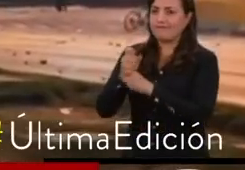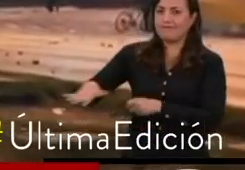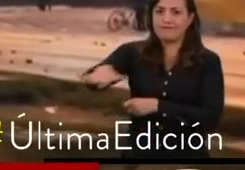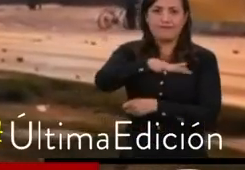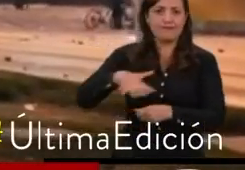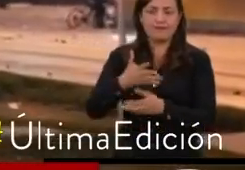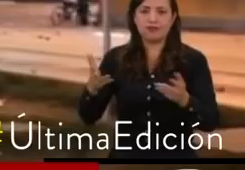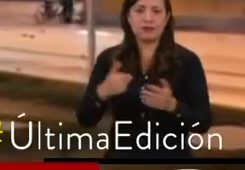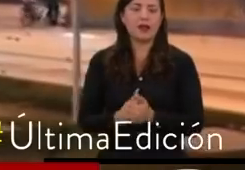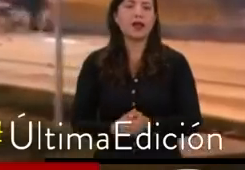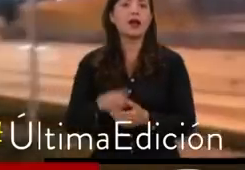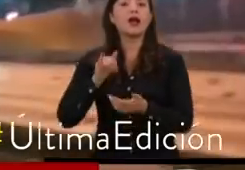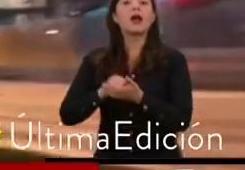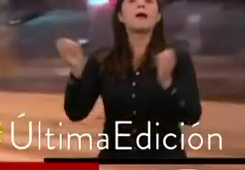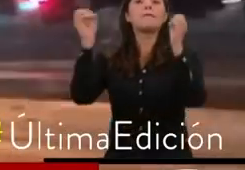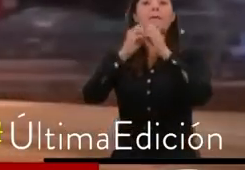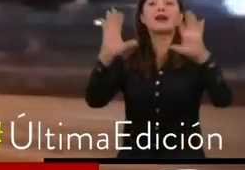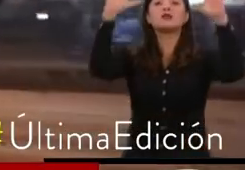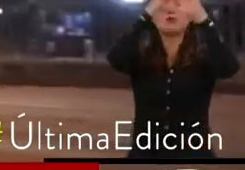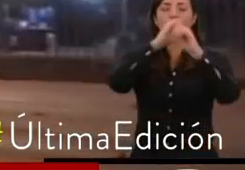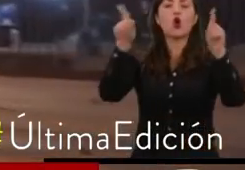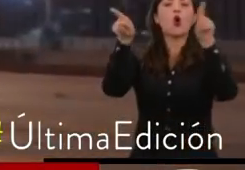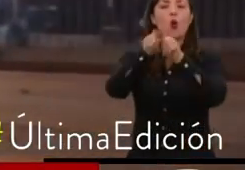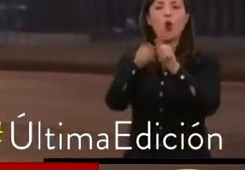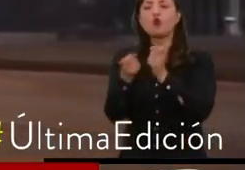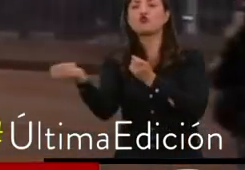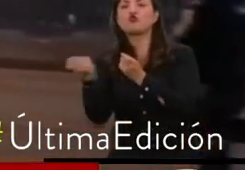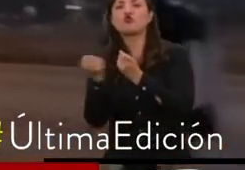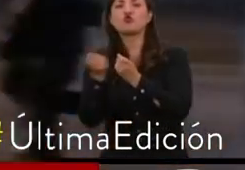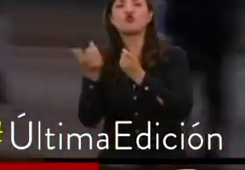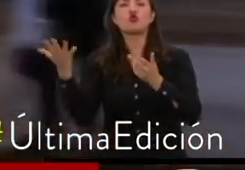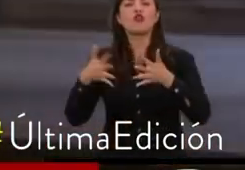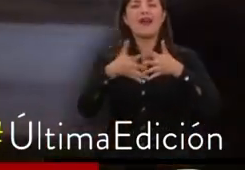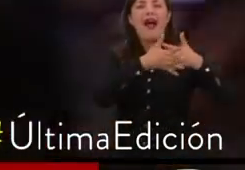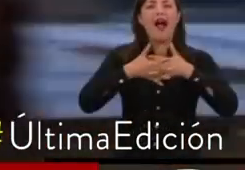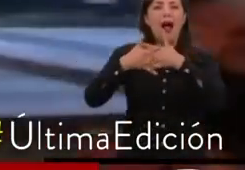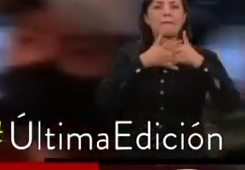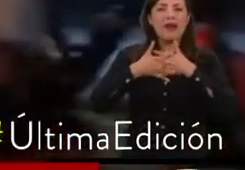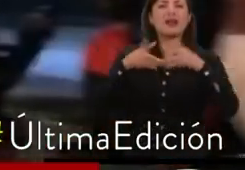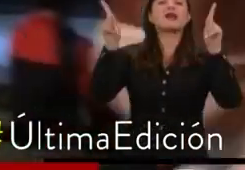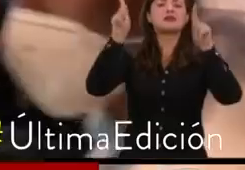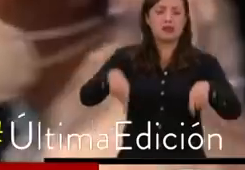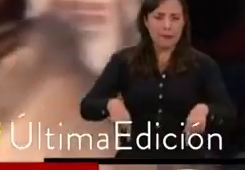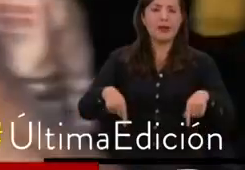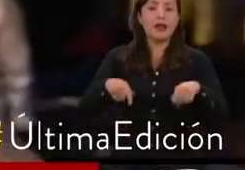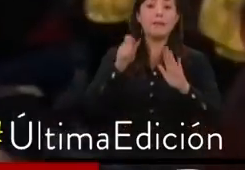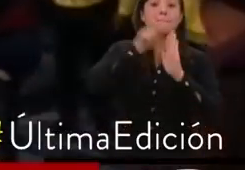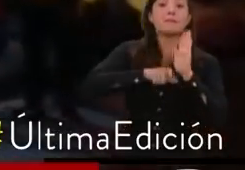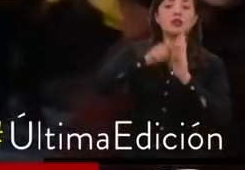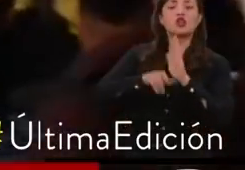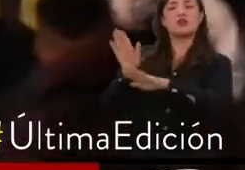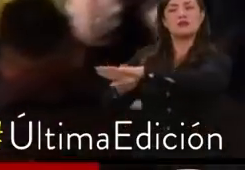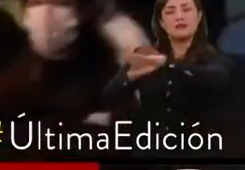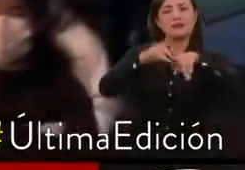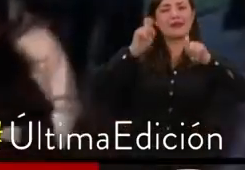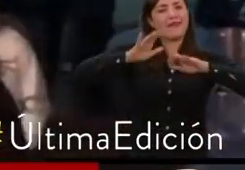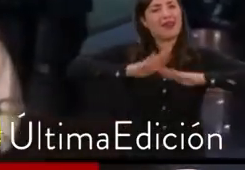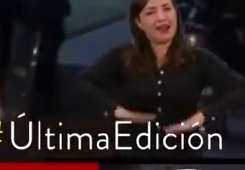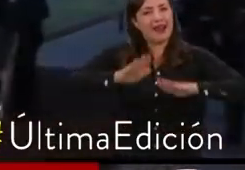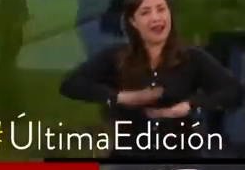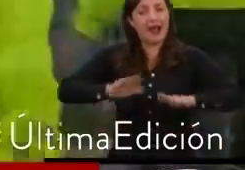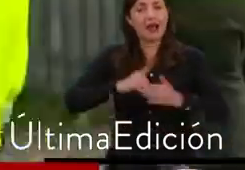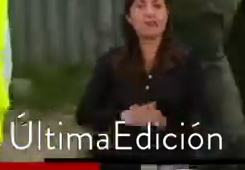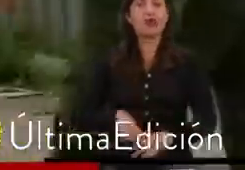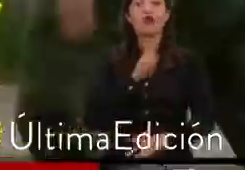la noche también se presentaron confrontaciones en los alrededores del Portal de las Américas. La personería hizo un llamado a la calma. 4 de